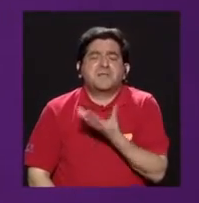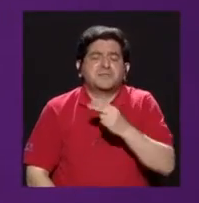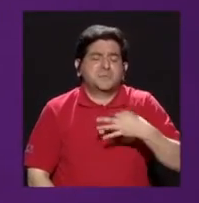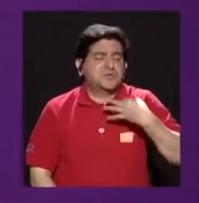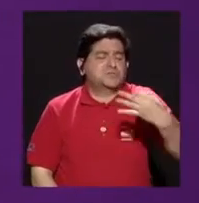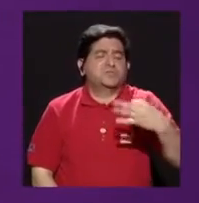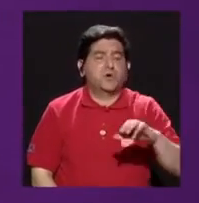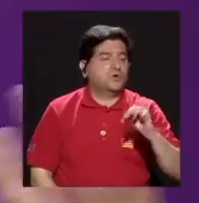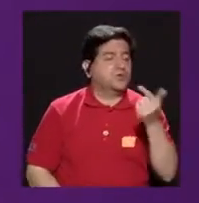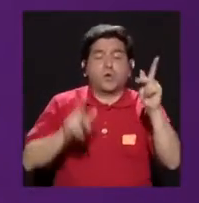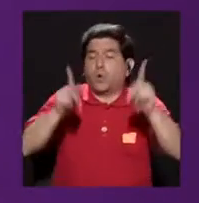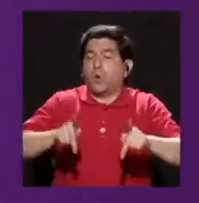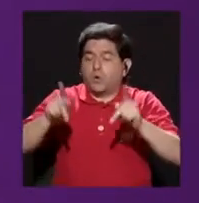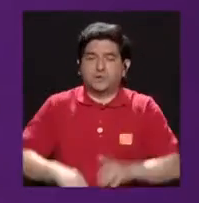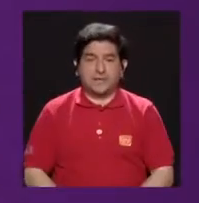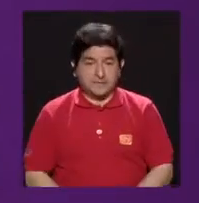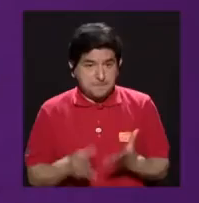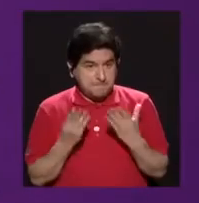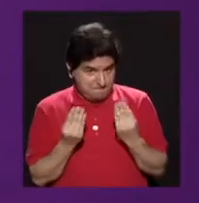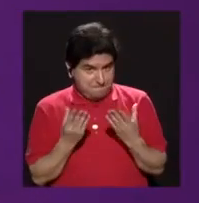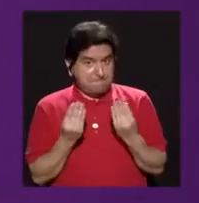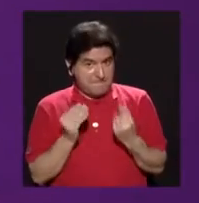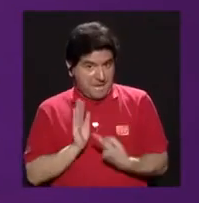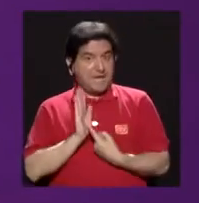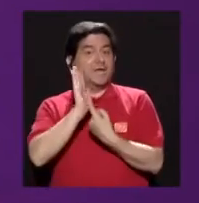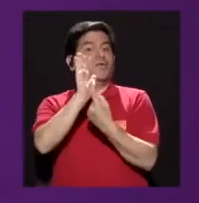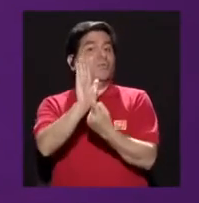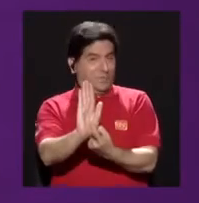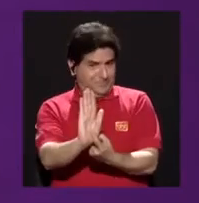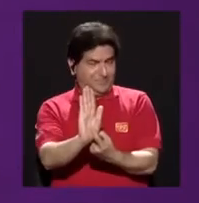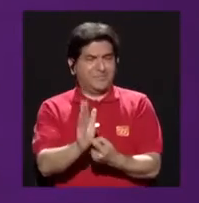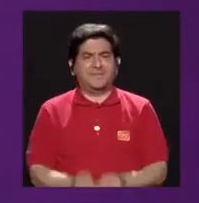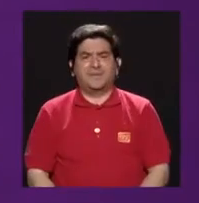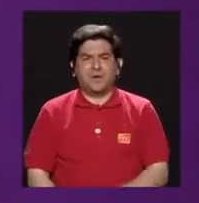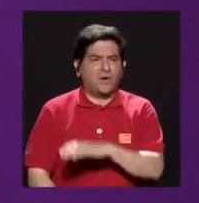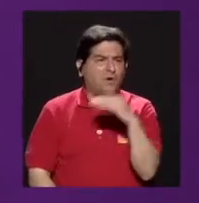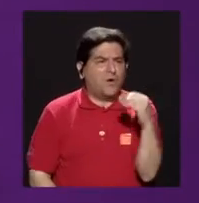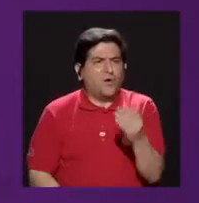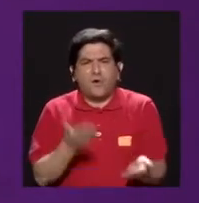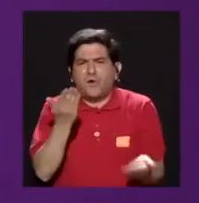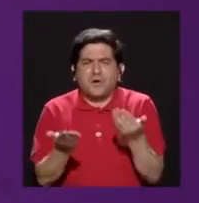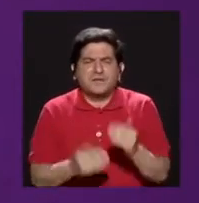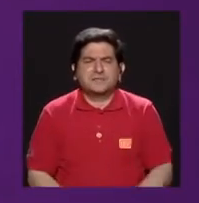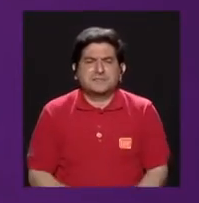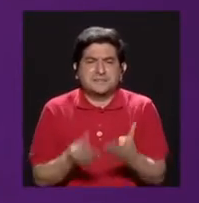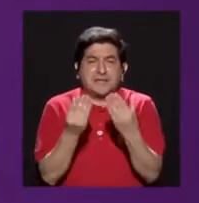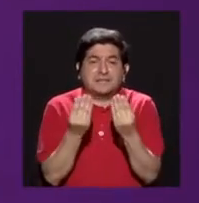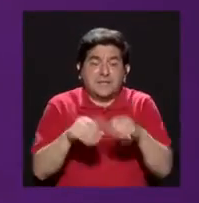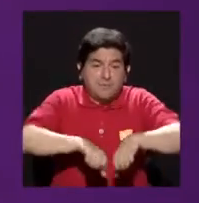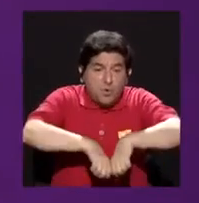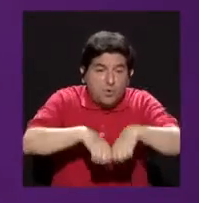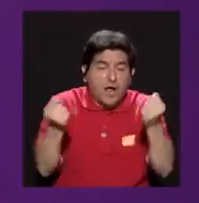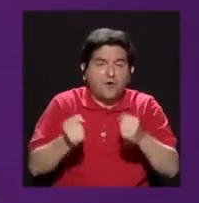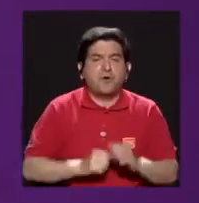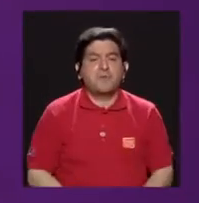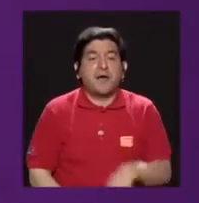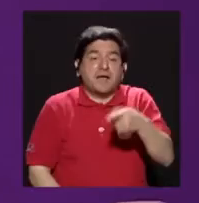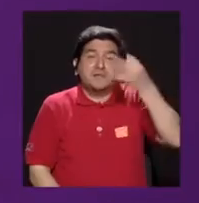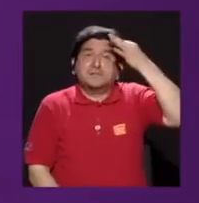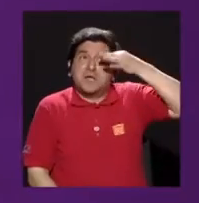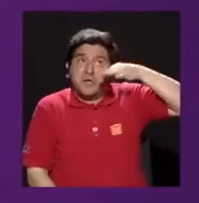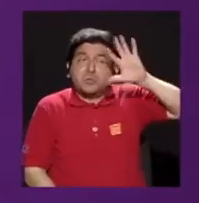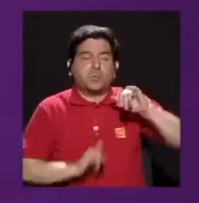los otros, en los miedos, ¿verdad? En el temor, digamos, a que se rompa la